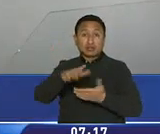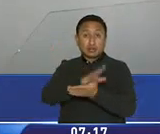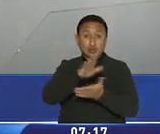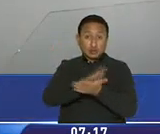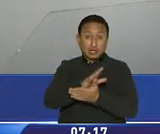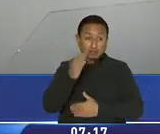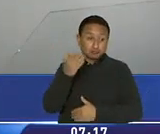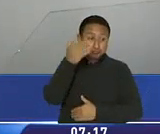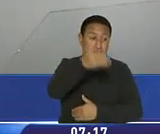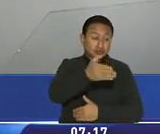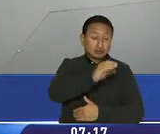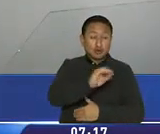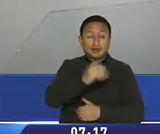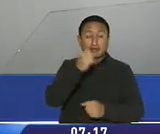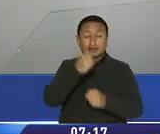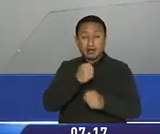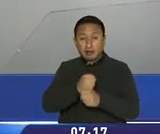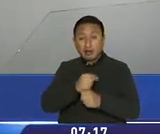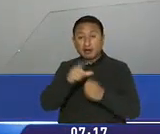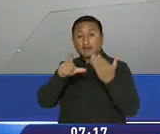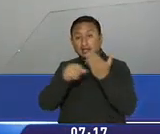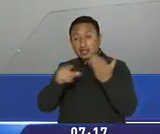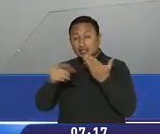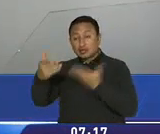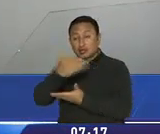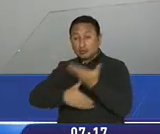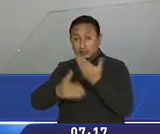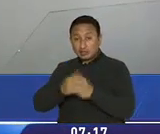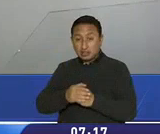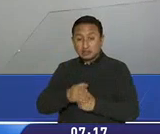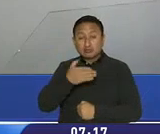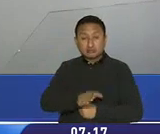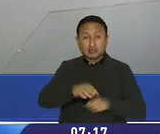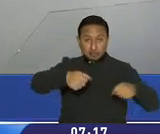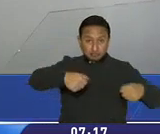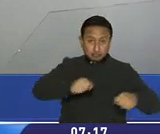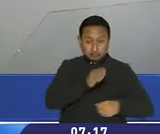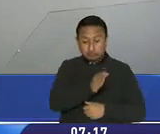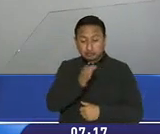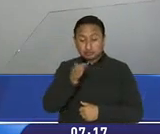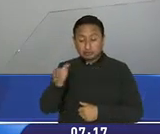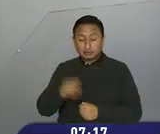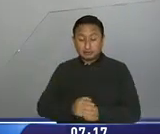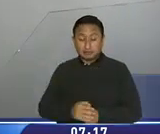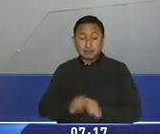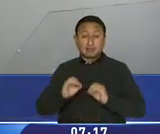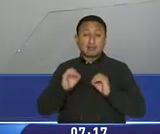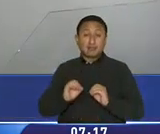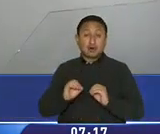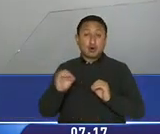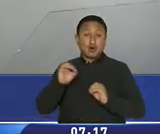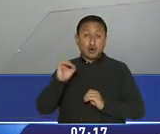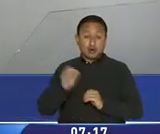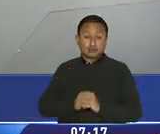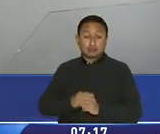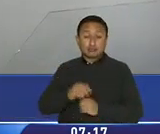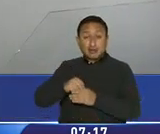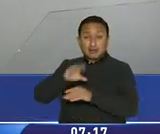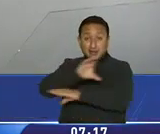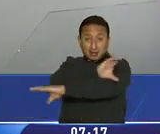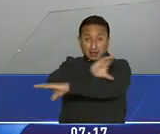que tienen tareas financieras, comerciales, de tránsito, por distancia. En el sector rural, el uso de la motocicleta es para